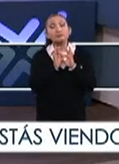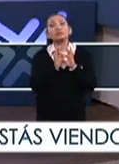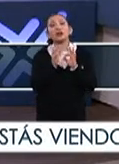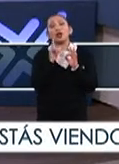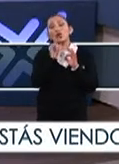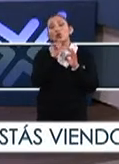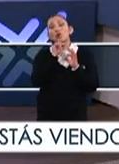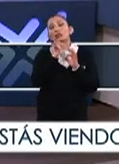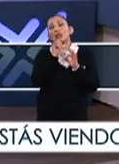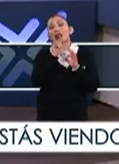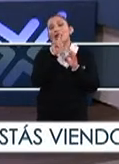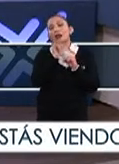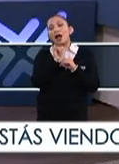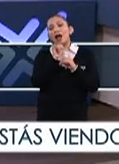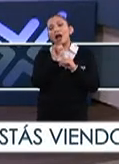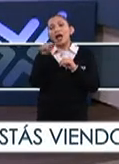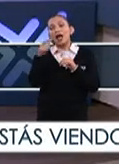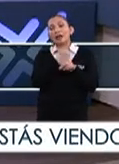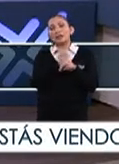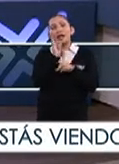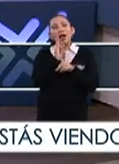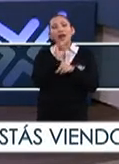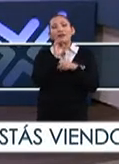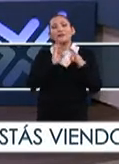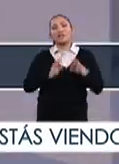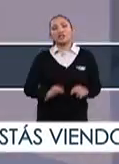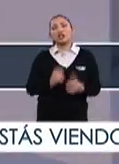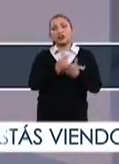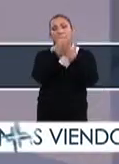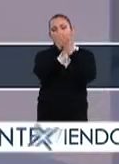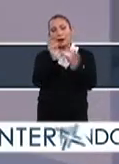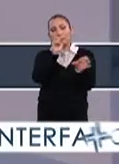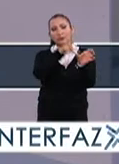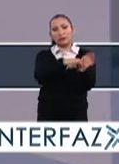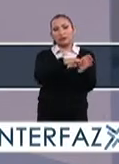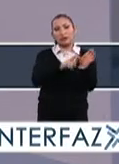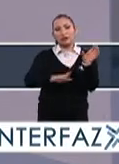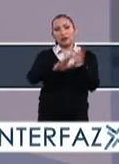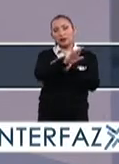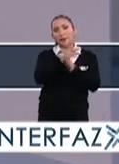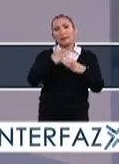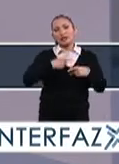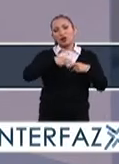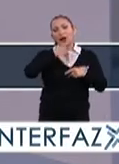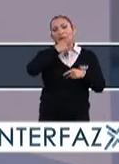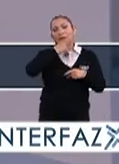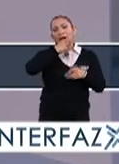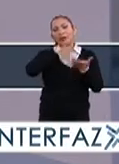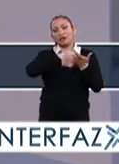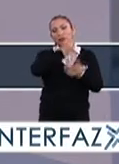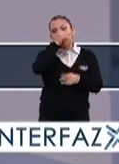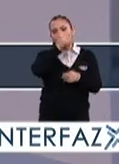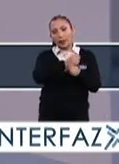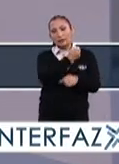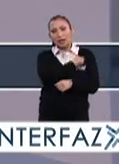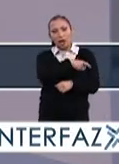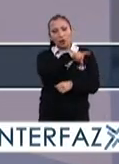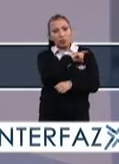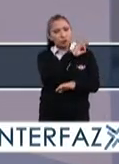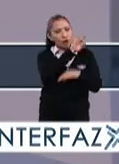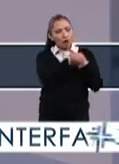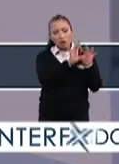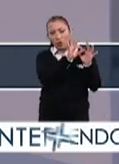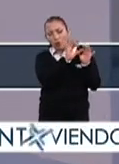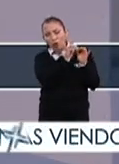Luz Helena Urbina Arronte, licenciada en fisioterapia, adscrita al Centro de Atención Integral al Paciente con Diabetes de la Secretaría de Salud. Todos